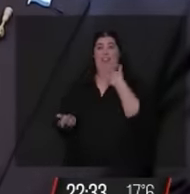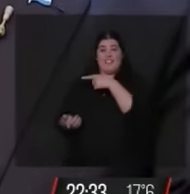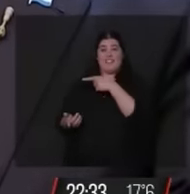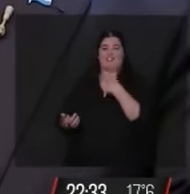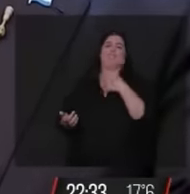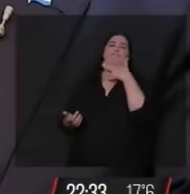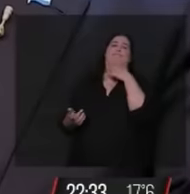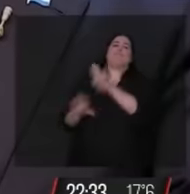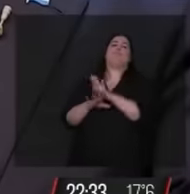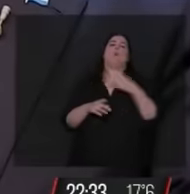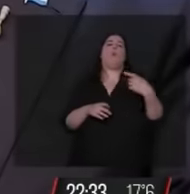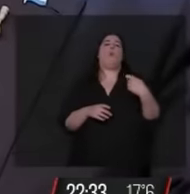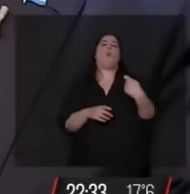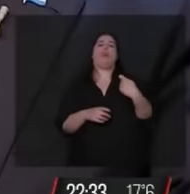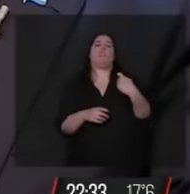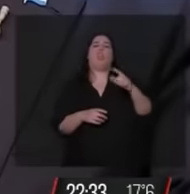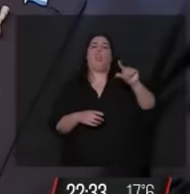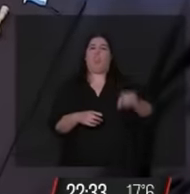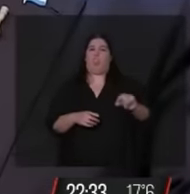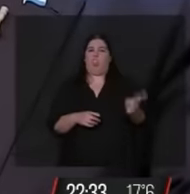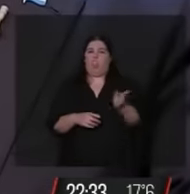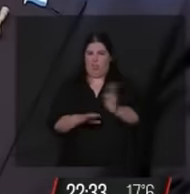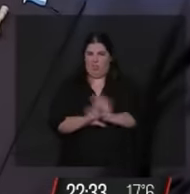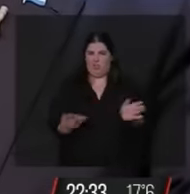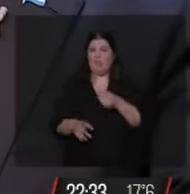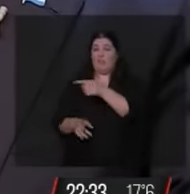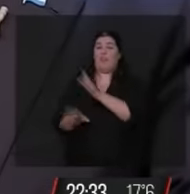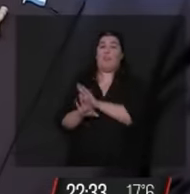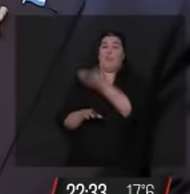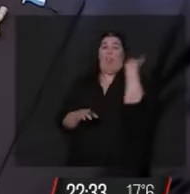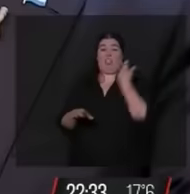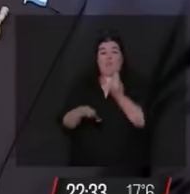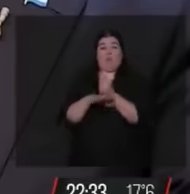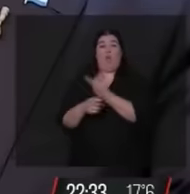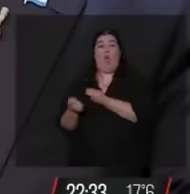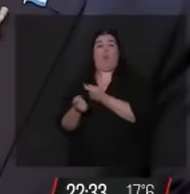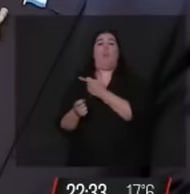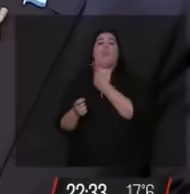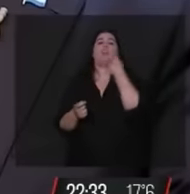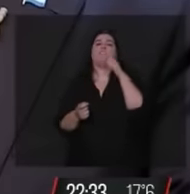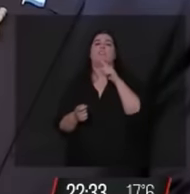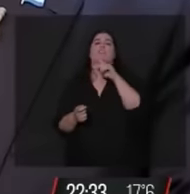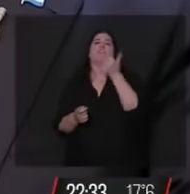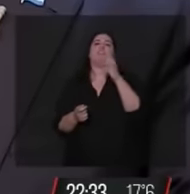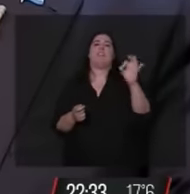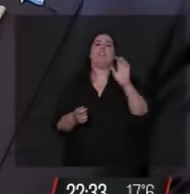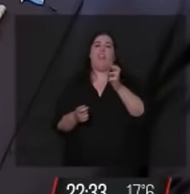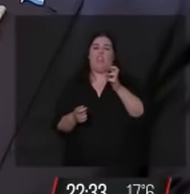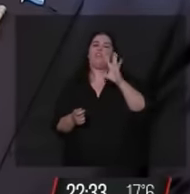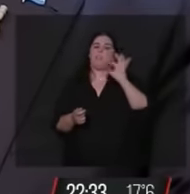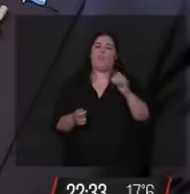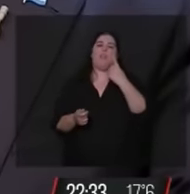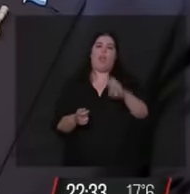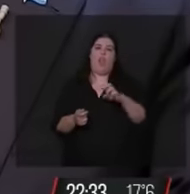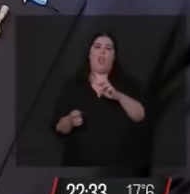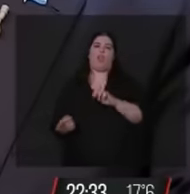las jubilaciones miserables. Mirá, desde tu gestión, desde $150 cayó a $92 al tipo de cambio paralelo.